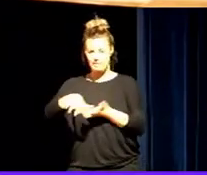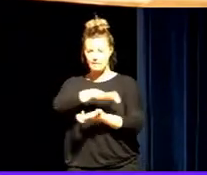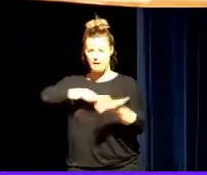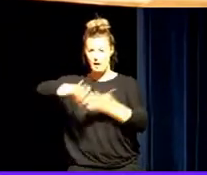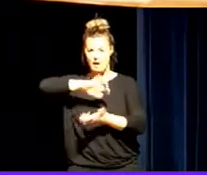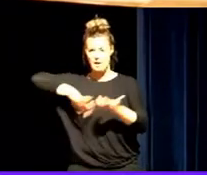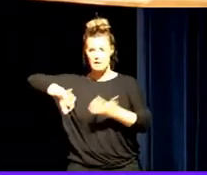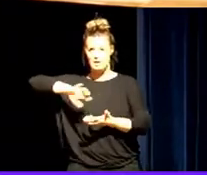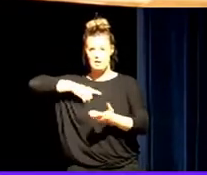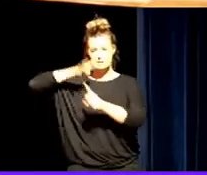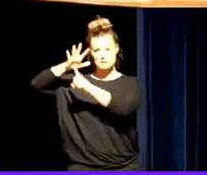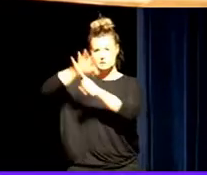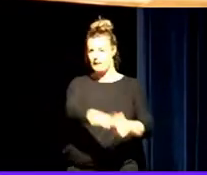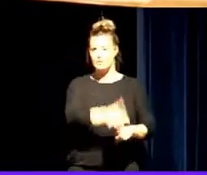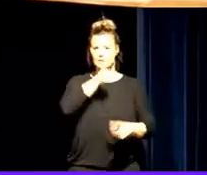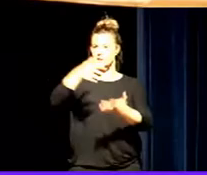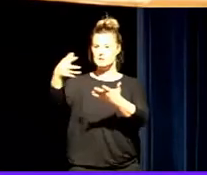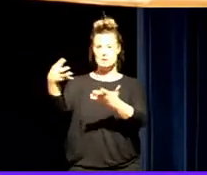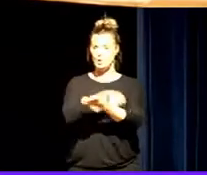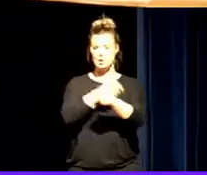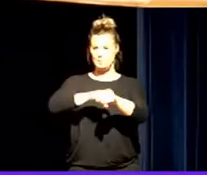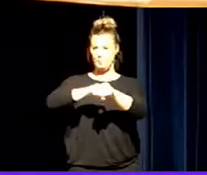las discriminaciones de todo tipo. Sí.